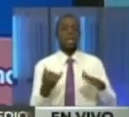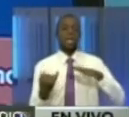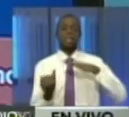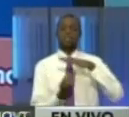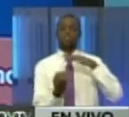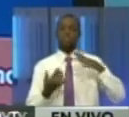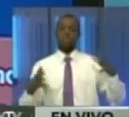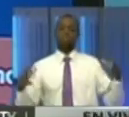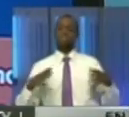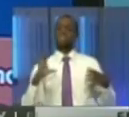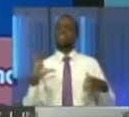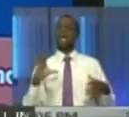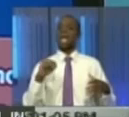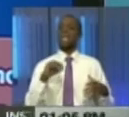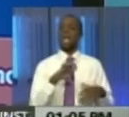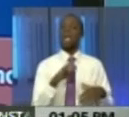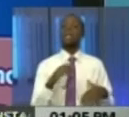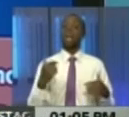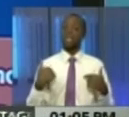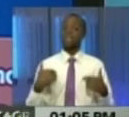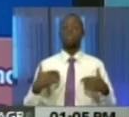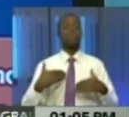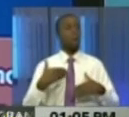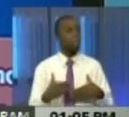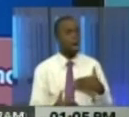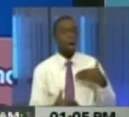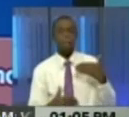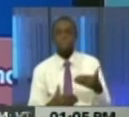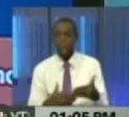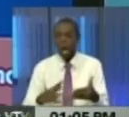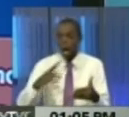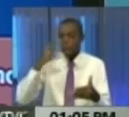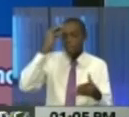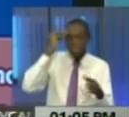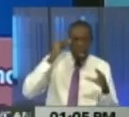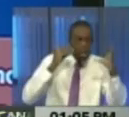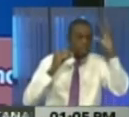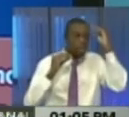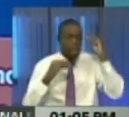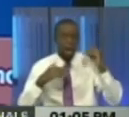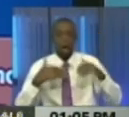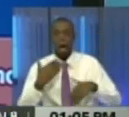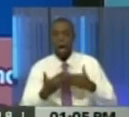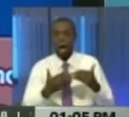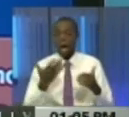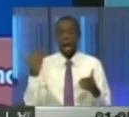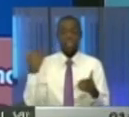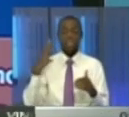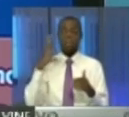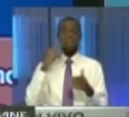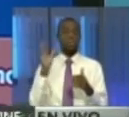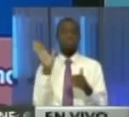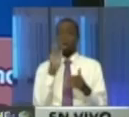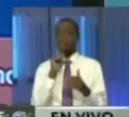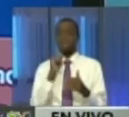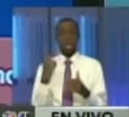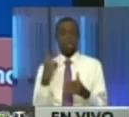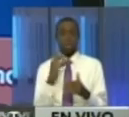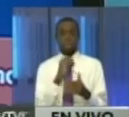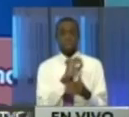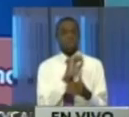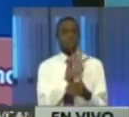institución que tuvo que andar sobre la marcha para darle cabida sin tener experiencia previa, pero